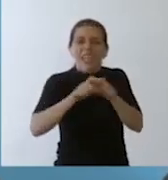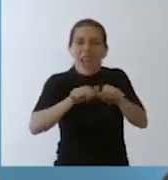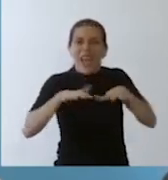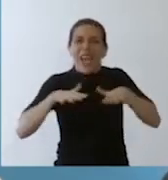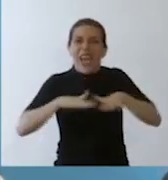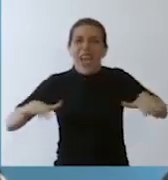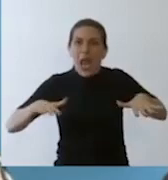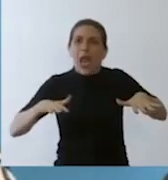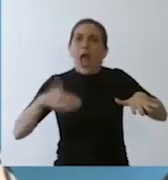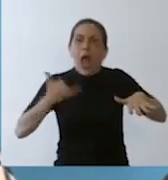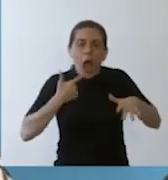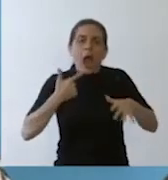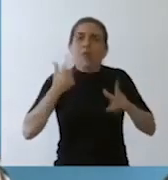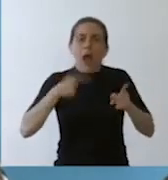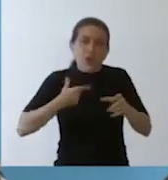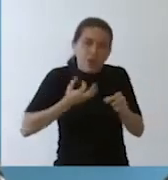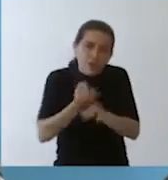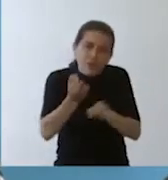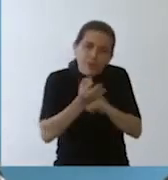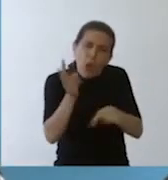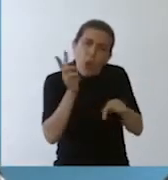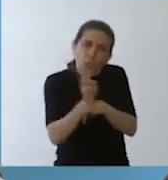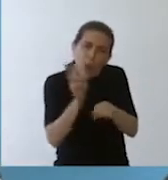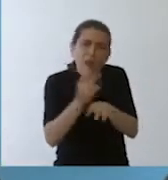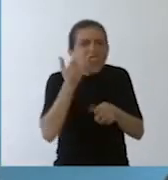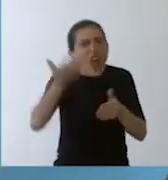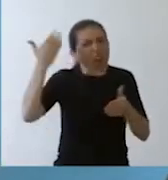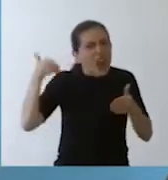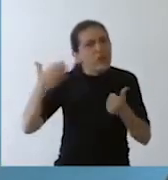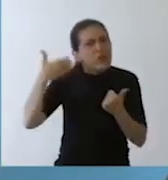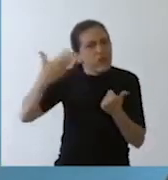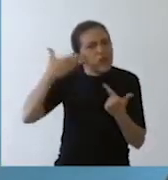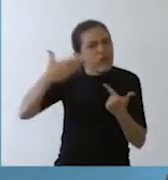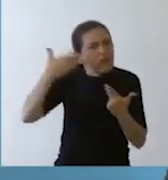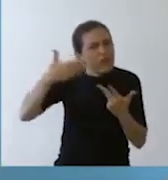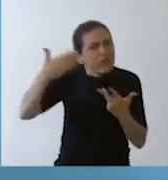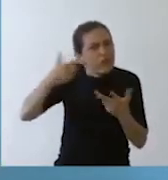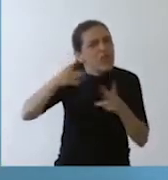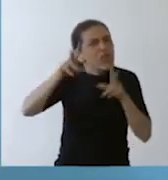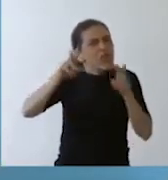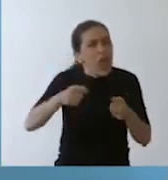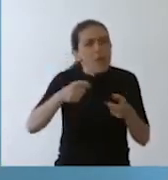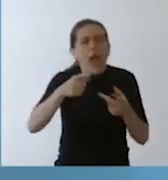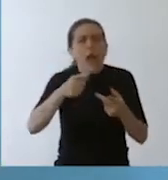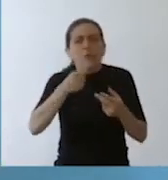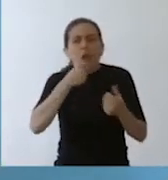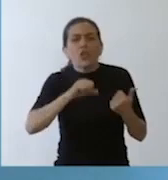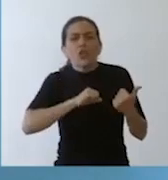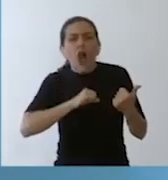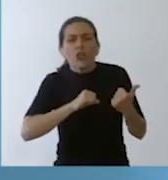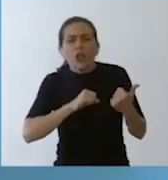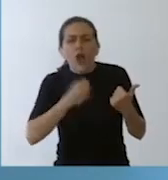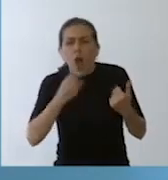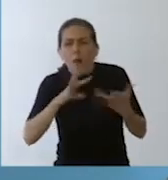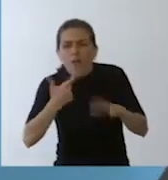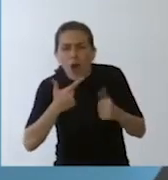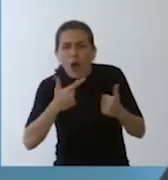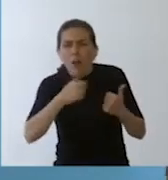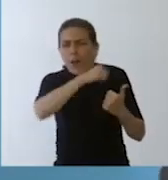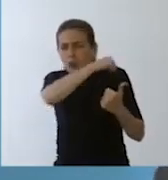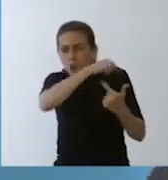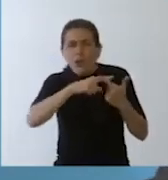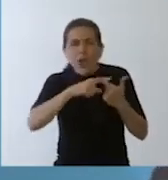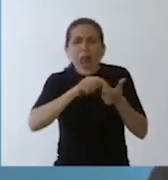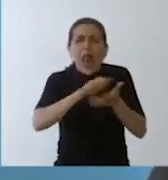todas las medidas de prevención que ya venimos hablando, lo que es cómo toser, cómo estornudar, el lavado de